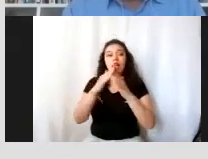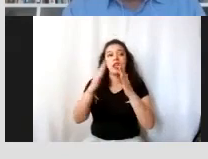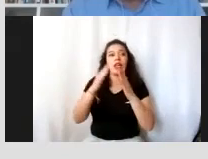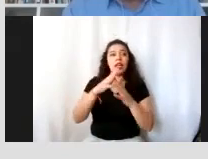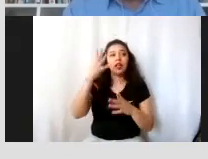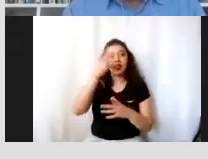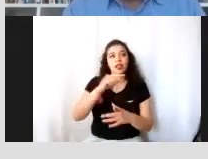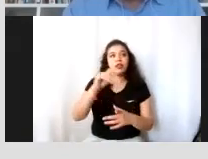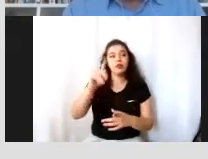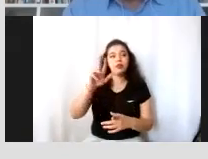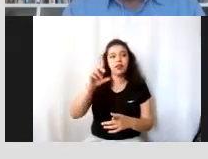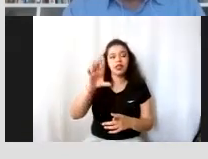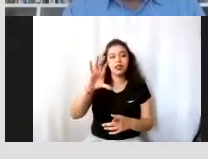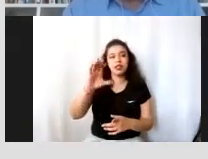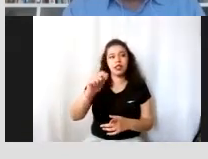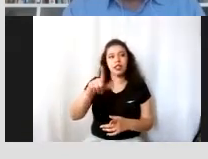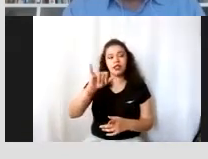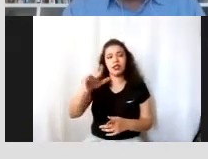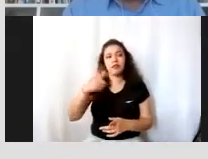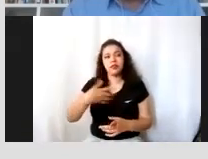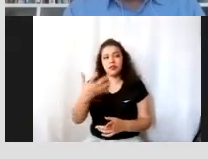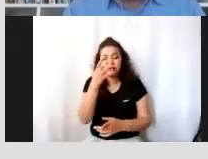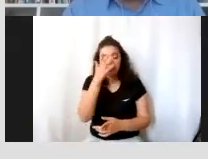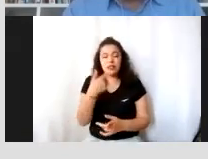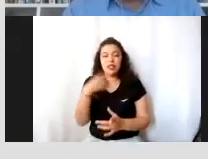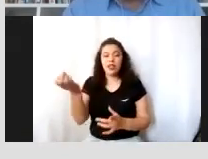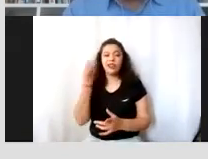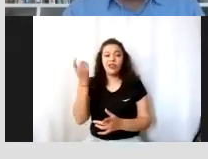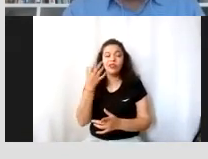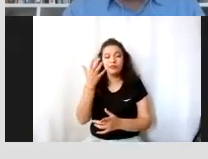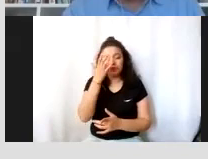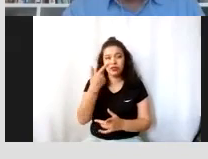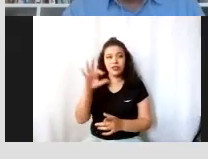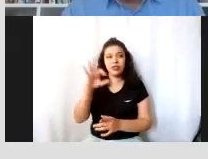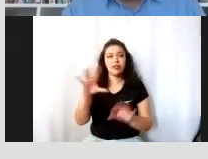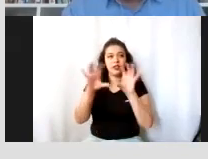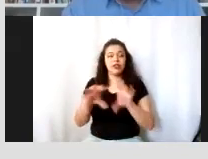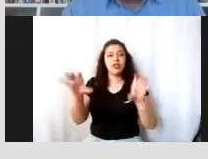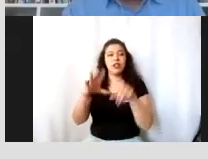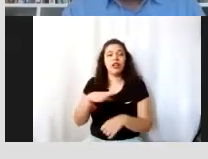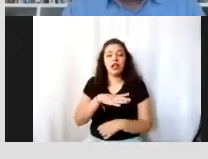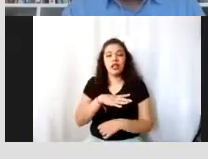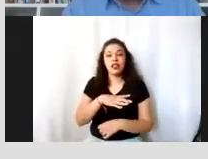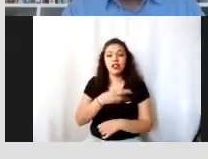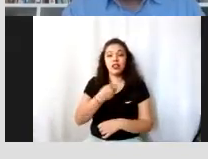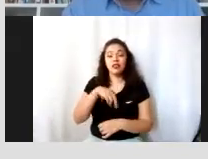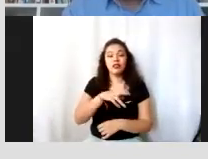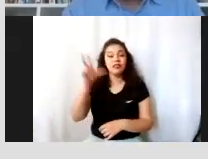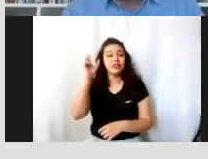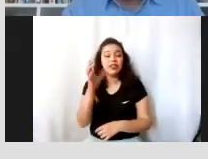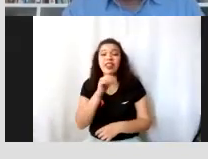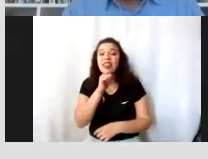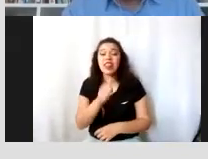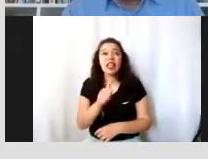Providencia IAP. Estoy muy apenada, ya pudimos entrar a la conferencia, sin embargo, debido al equipo de cómputo que tenemos, no podemos escuchar nada, ni siquiera